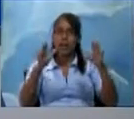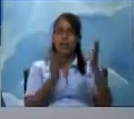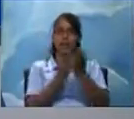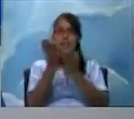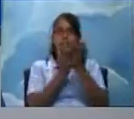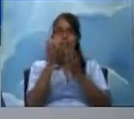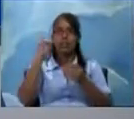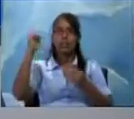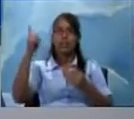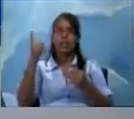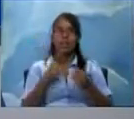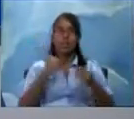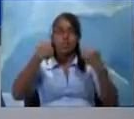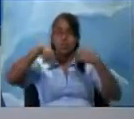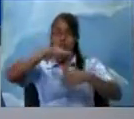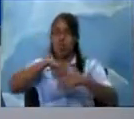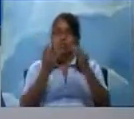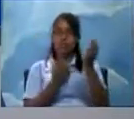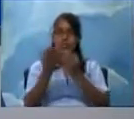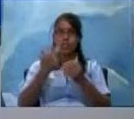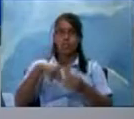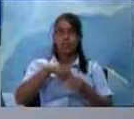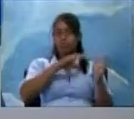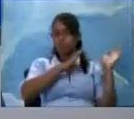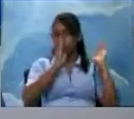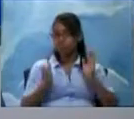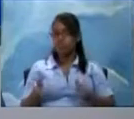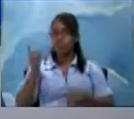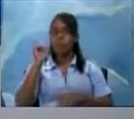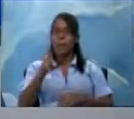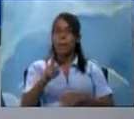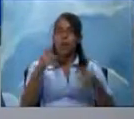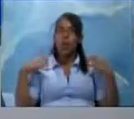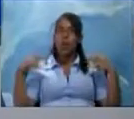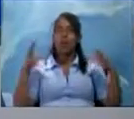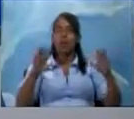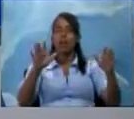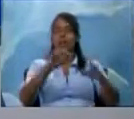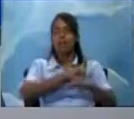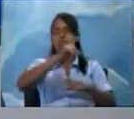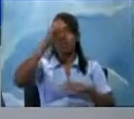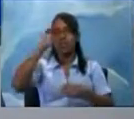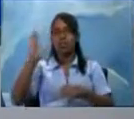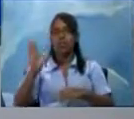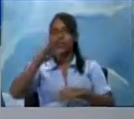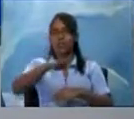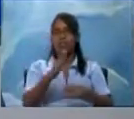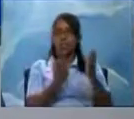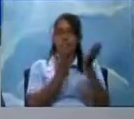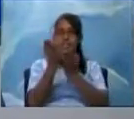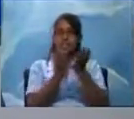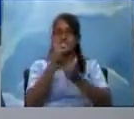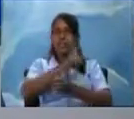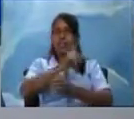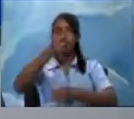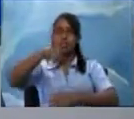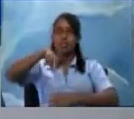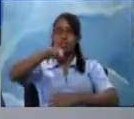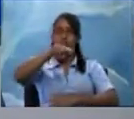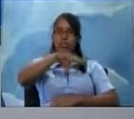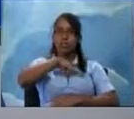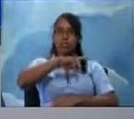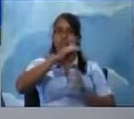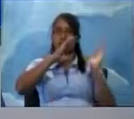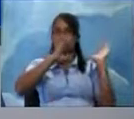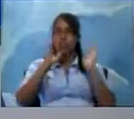a él y nos sirven a nosotros los creyentes, también los ángeles de Dios están al servicio de nosotros